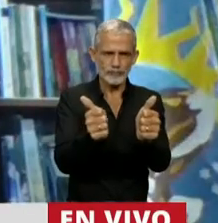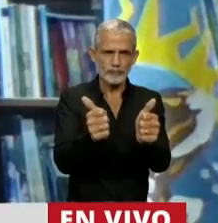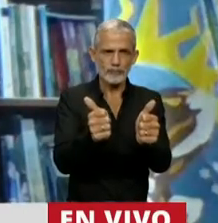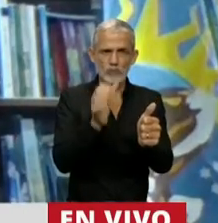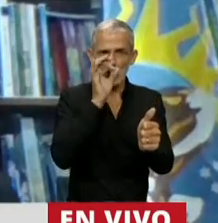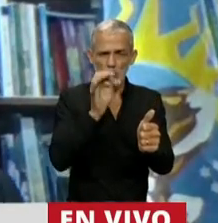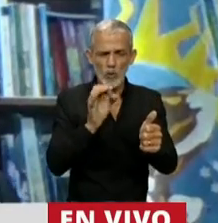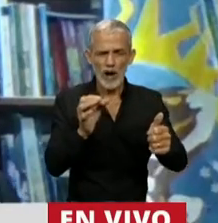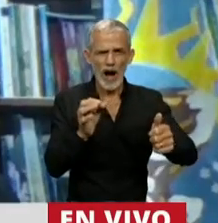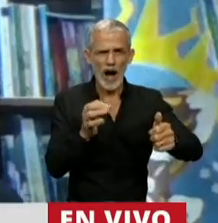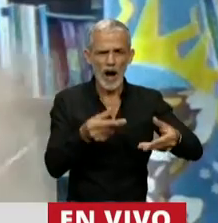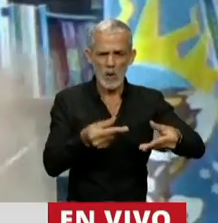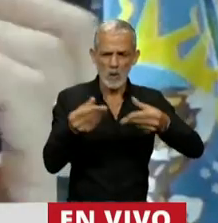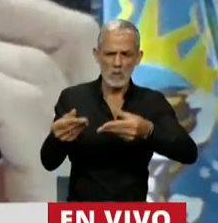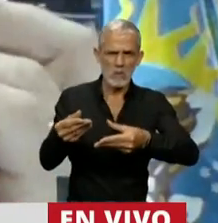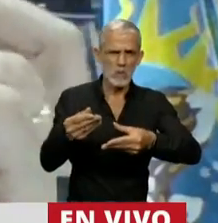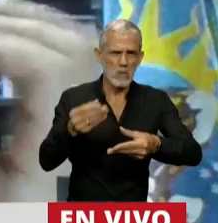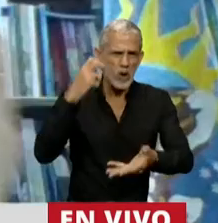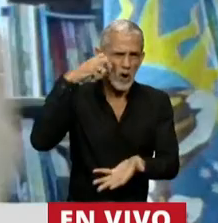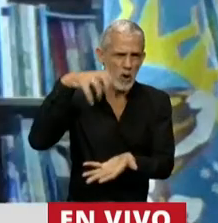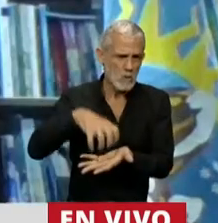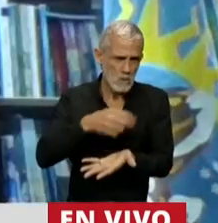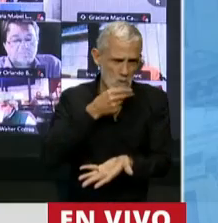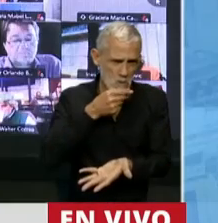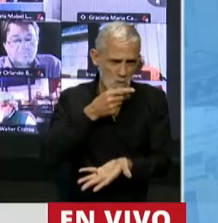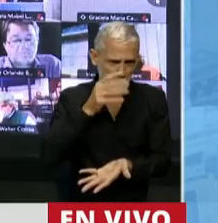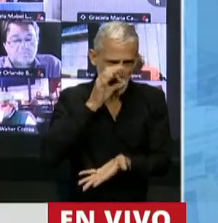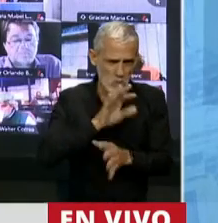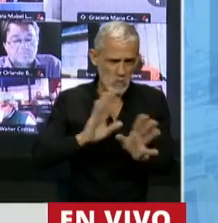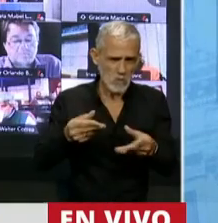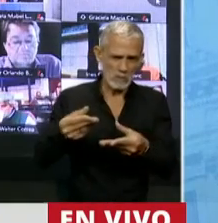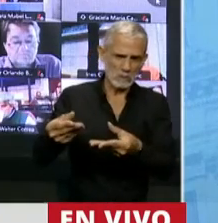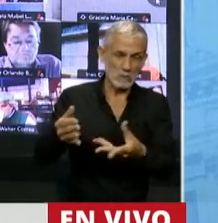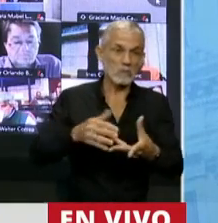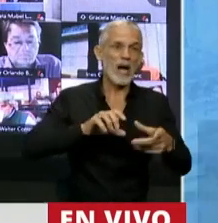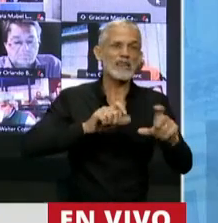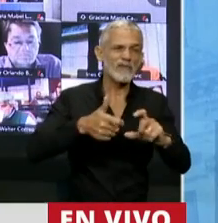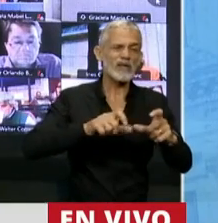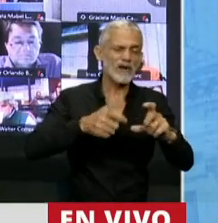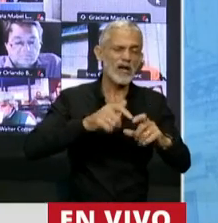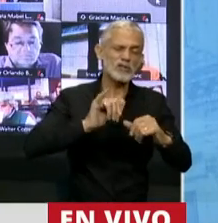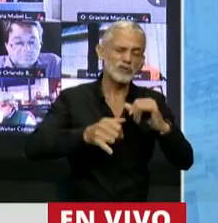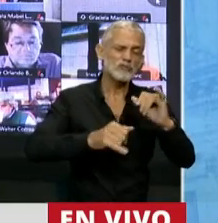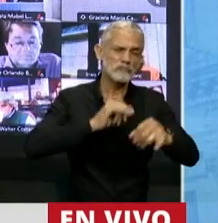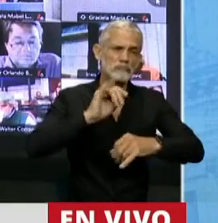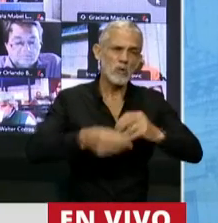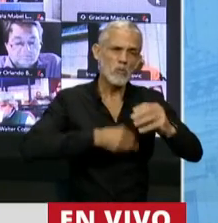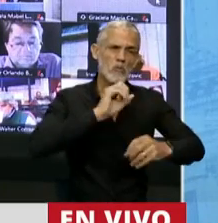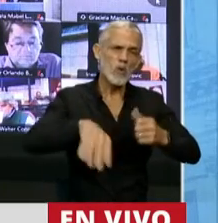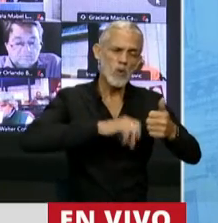a consideración del Poder Legislativo de la Nación. Las transferencias se fueron haciendo y el convenio